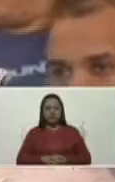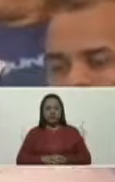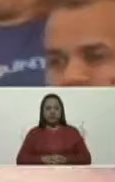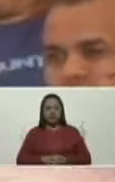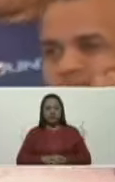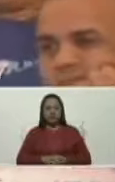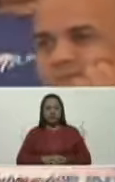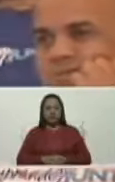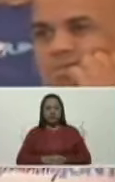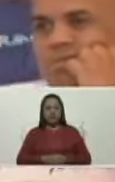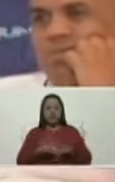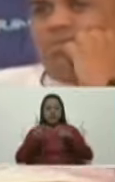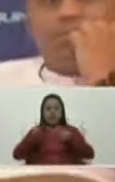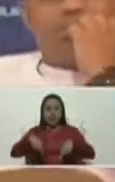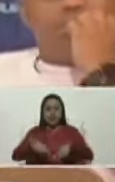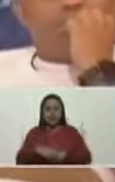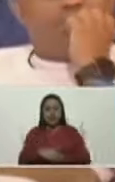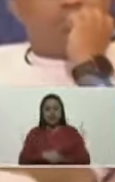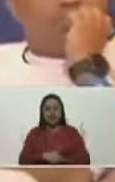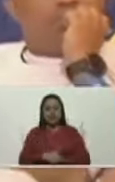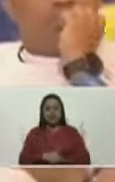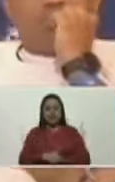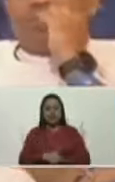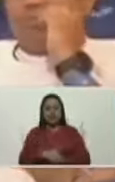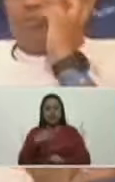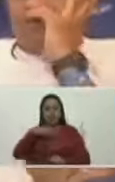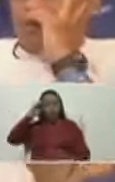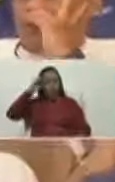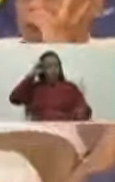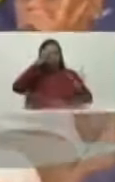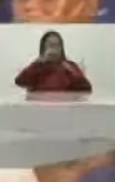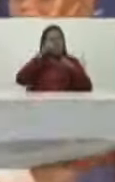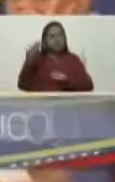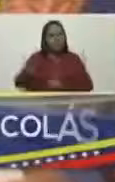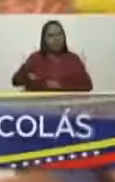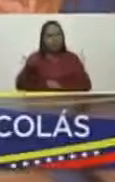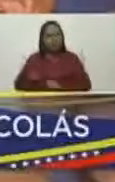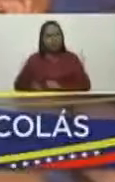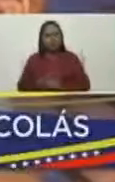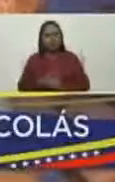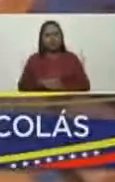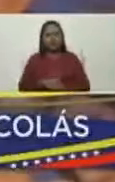Entonces también yo he puesto una meta.